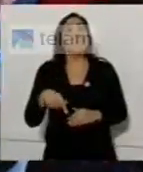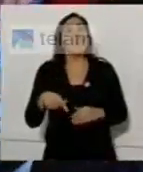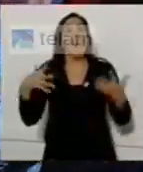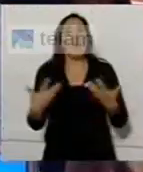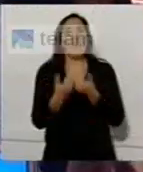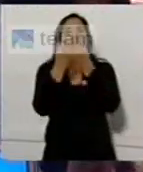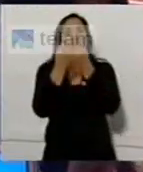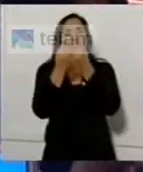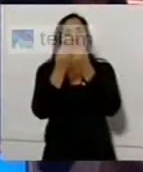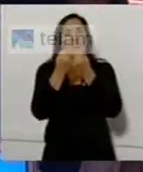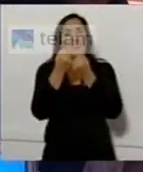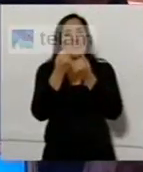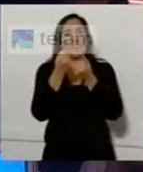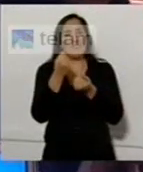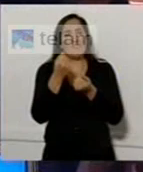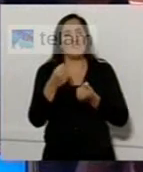aniversario